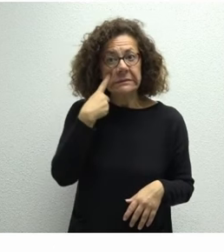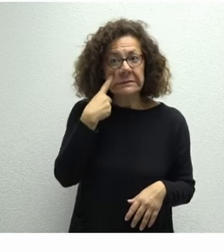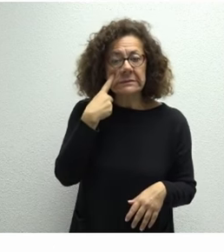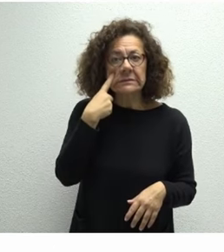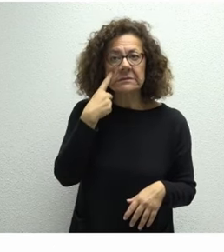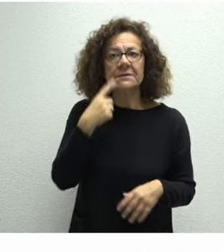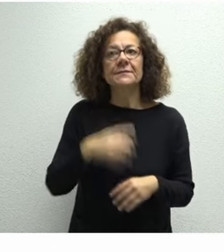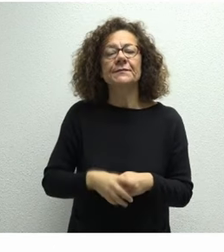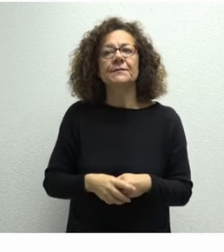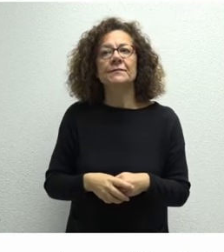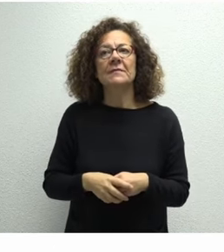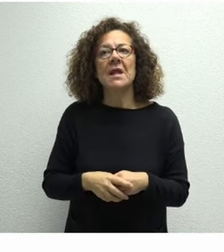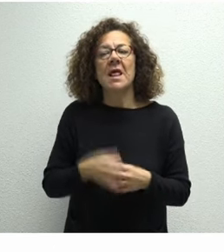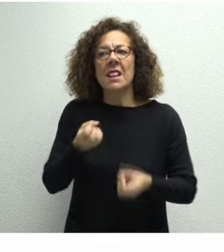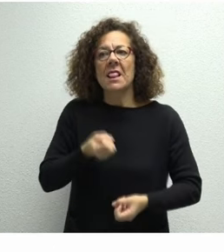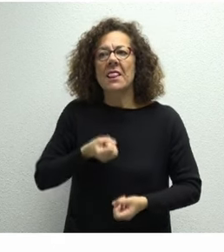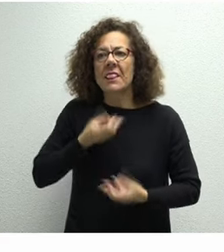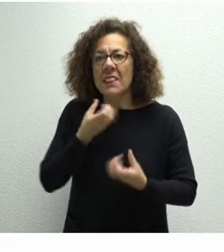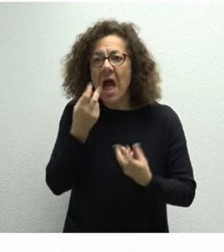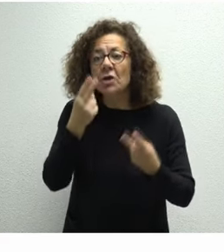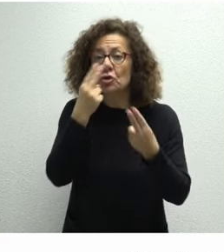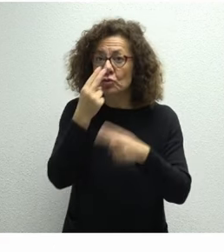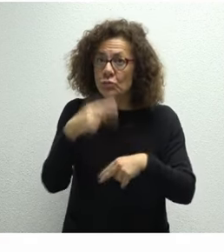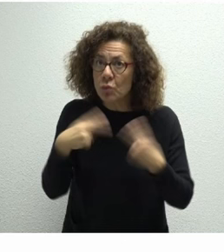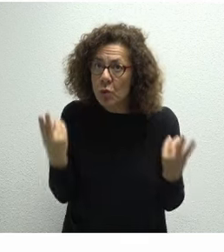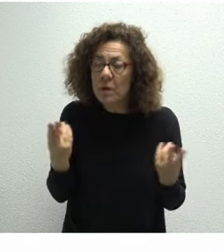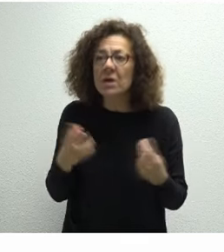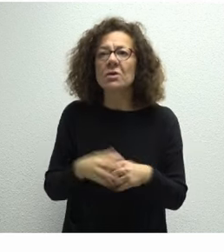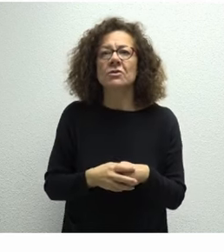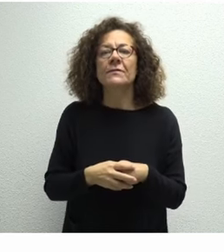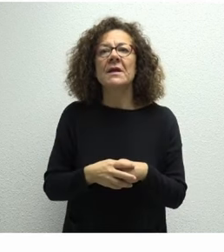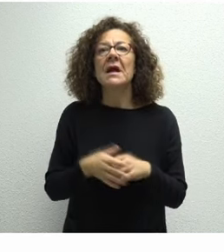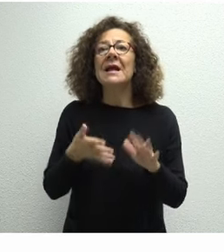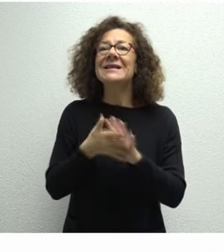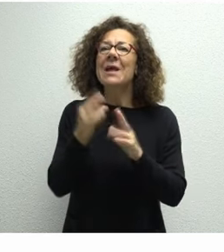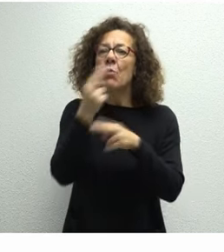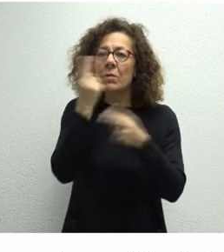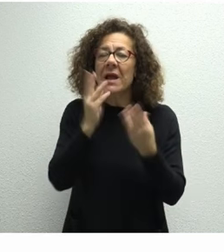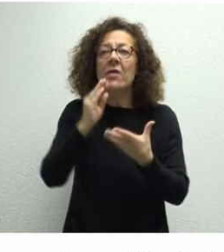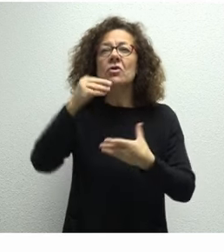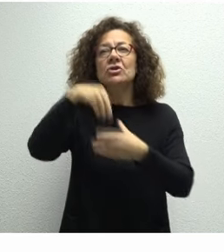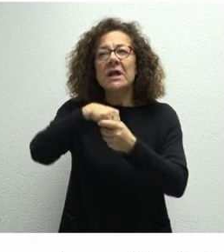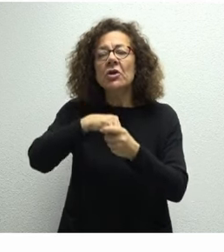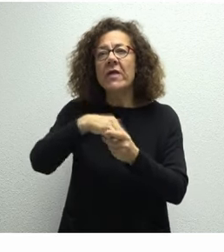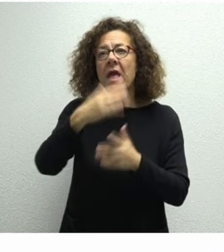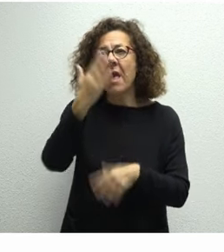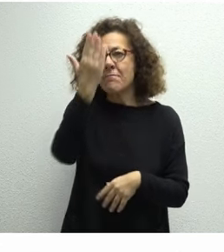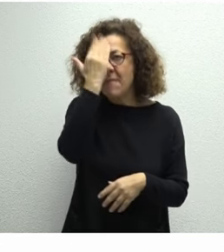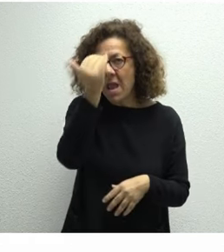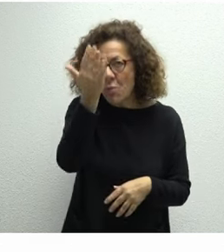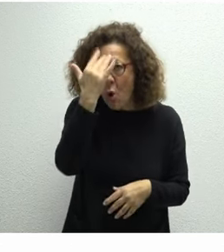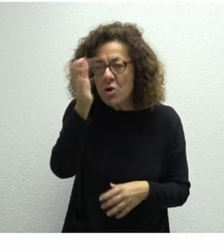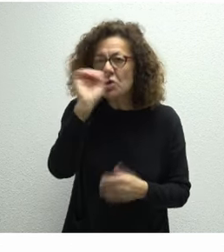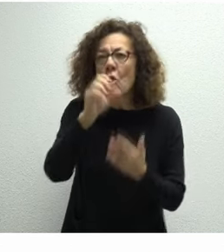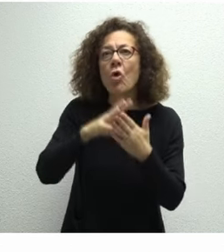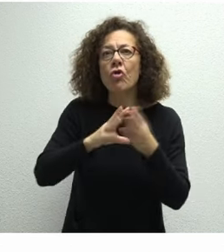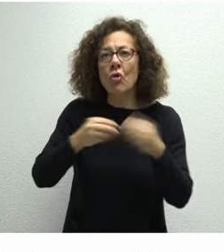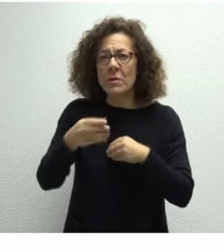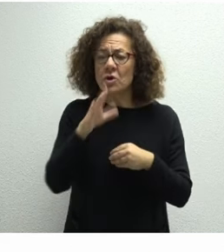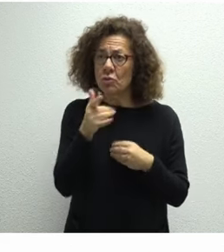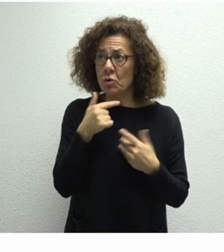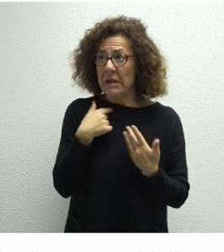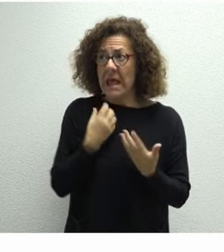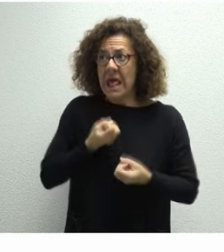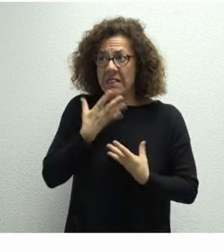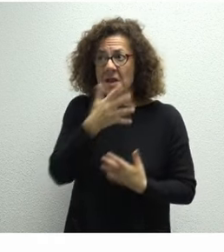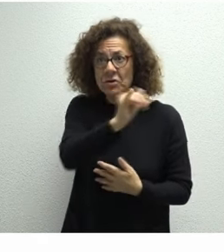pues datos que sean públicos por tanto que estén publicados en memorias en documentos porque datos yo creo que tenemos todos